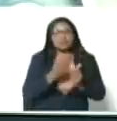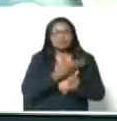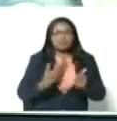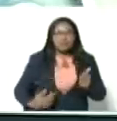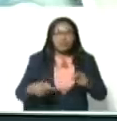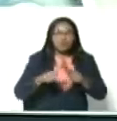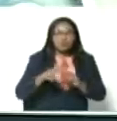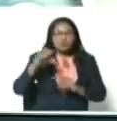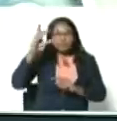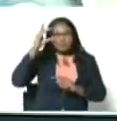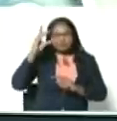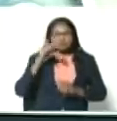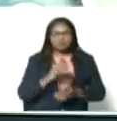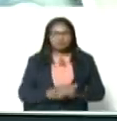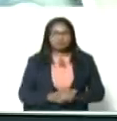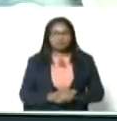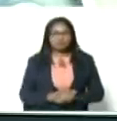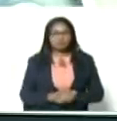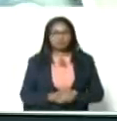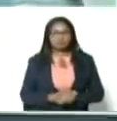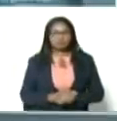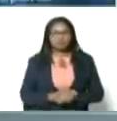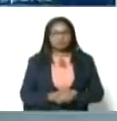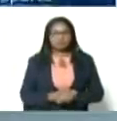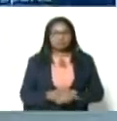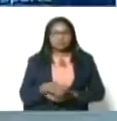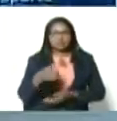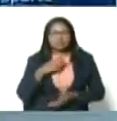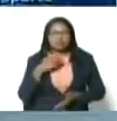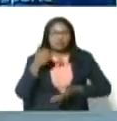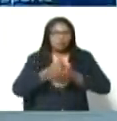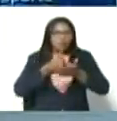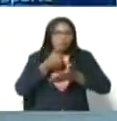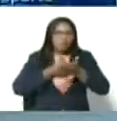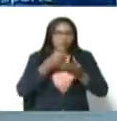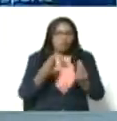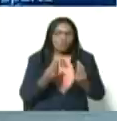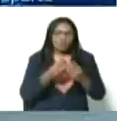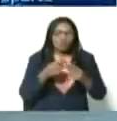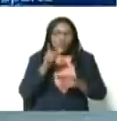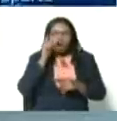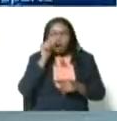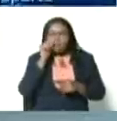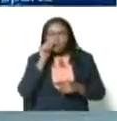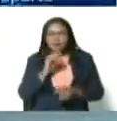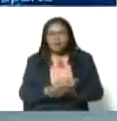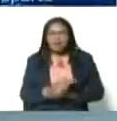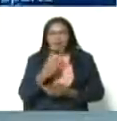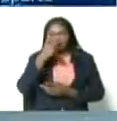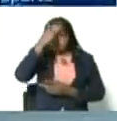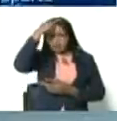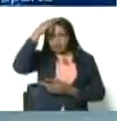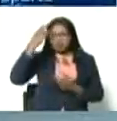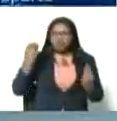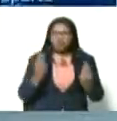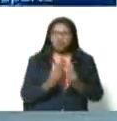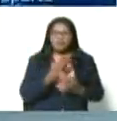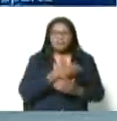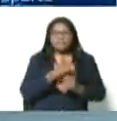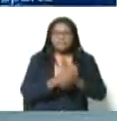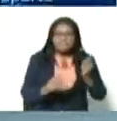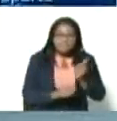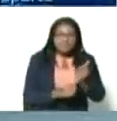doctora Delcy Rodríguez, empeñados en eso, junto al compañero Tarek Alaizami,